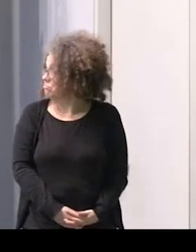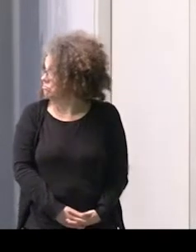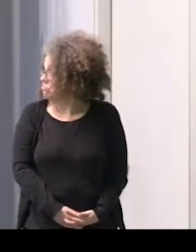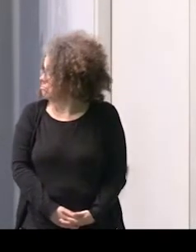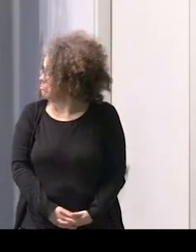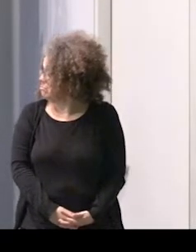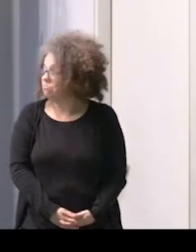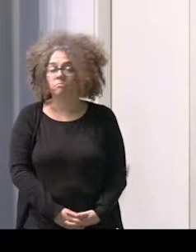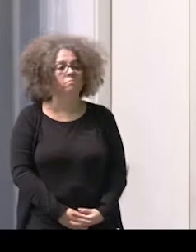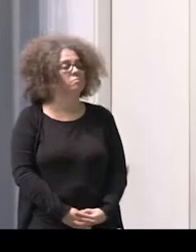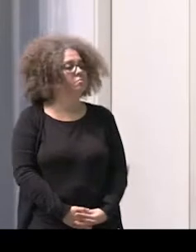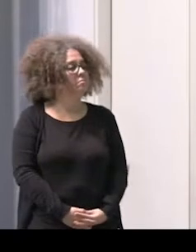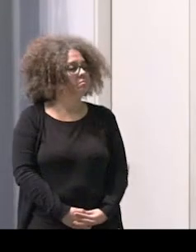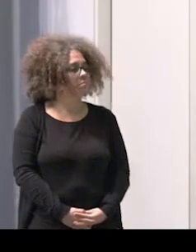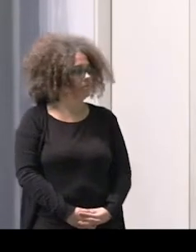Aquí.